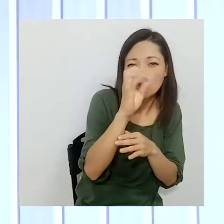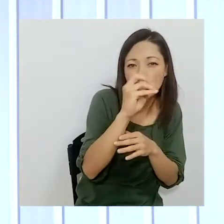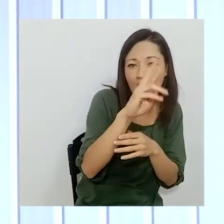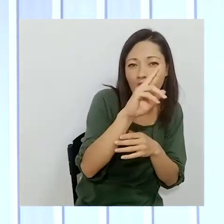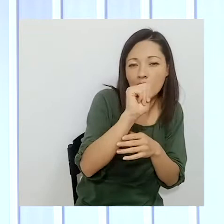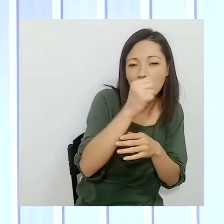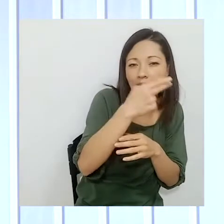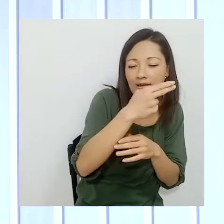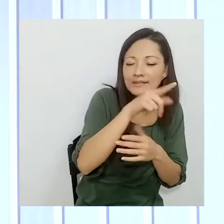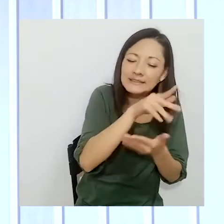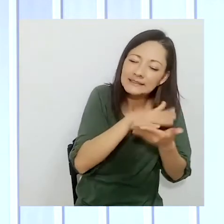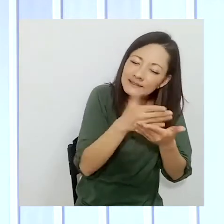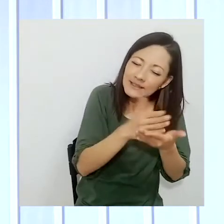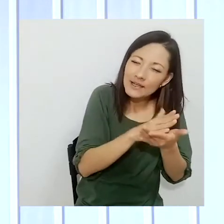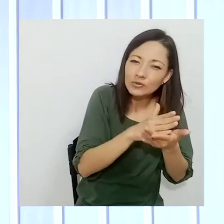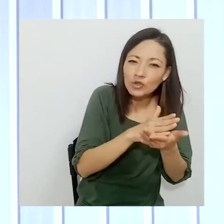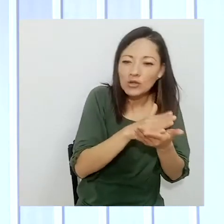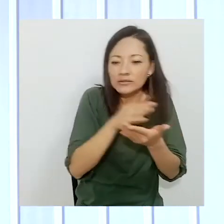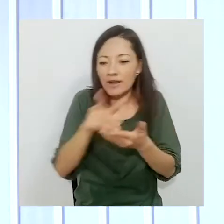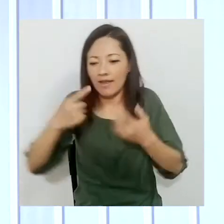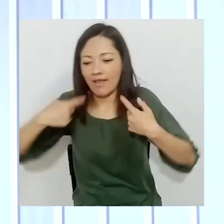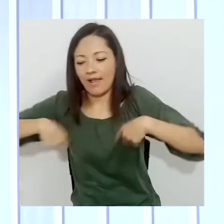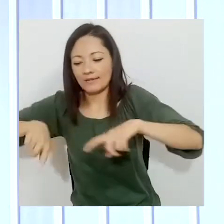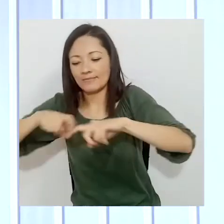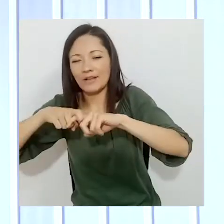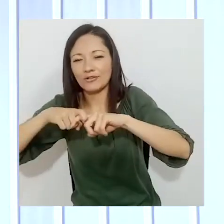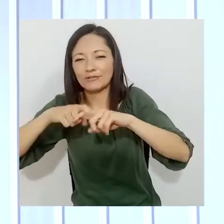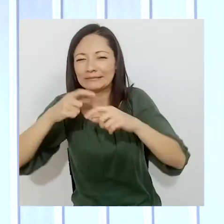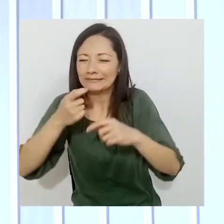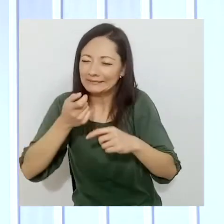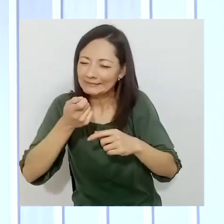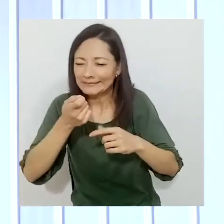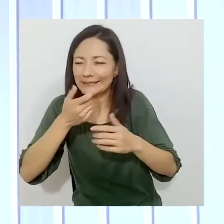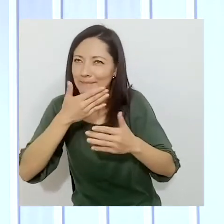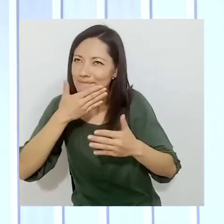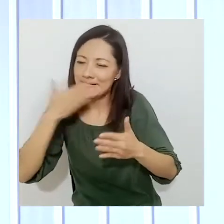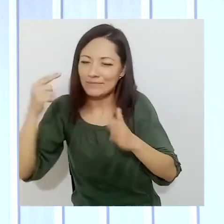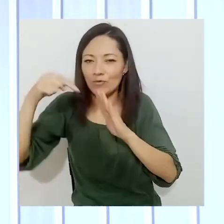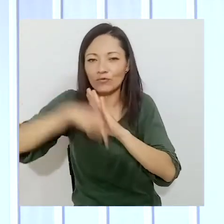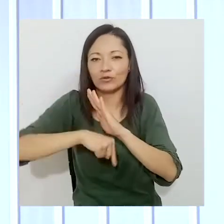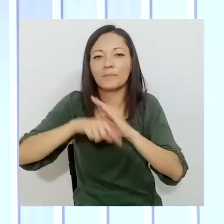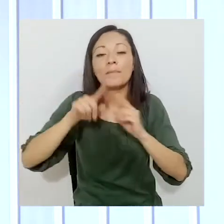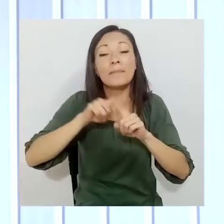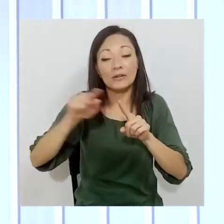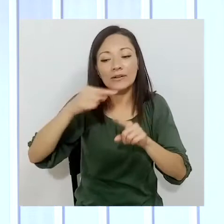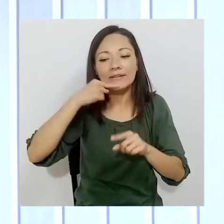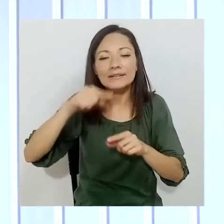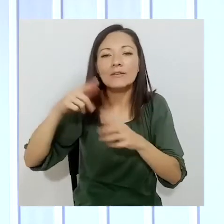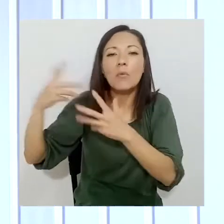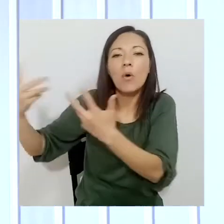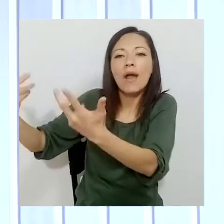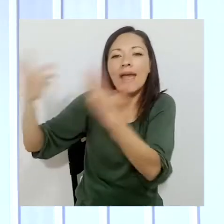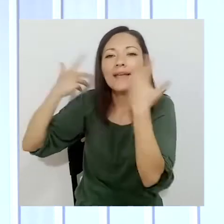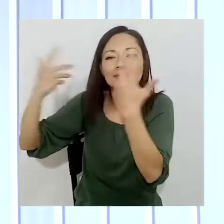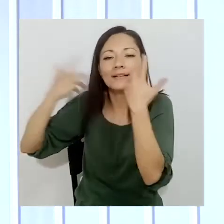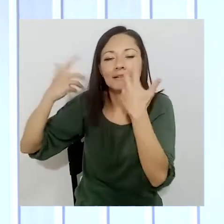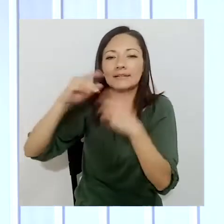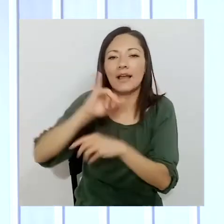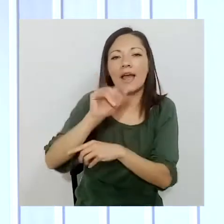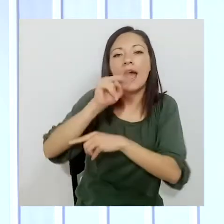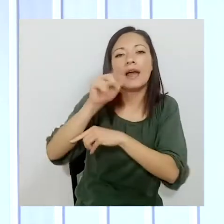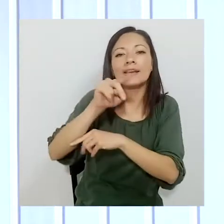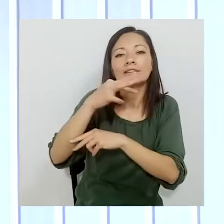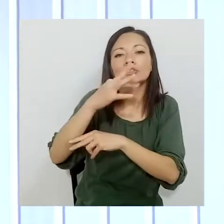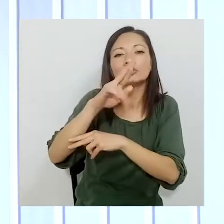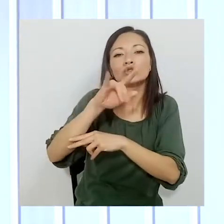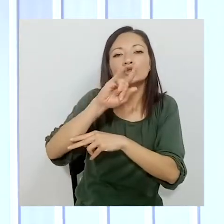es deficiente, porque realmente no es ley, es instrucción. Entonces, la instrucción de Dios